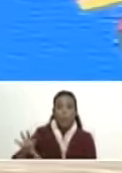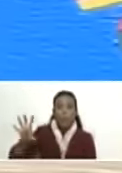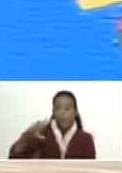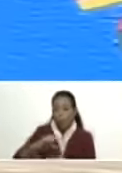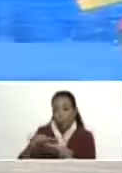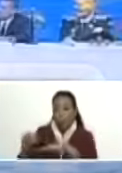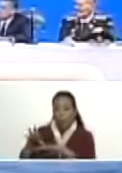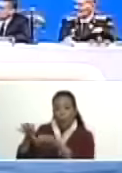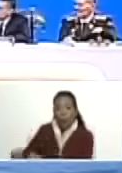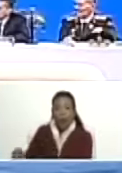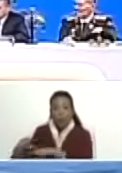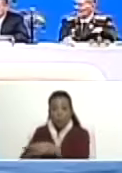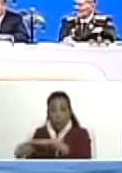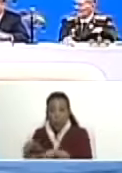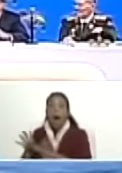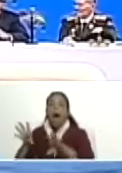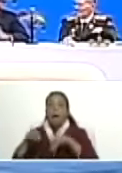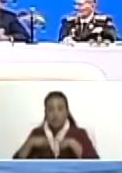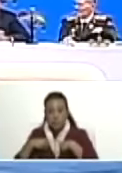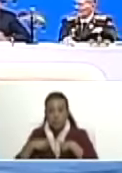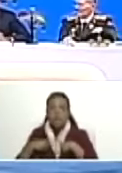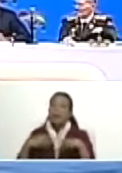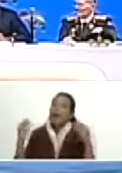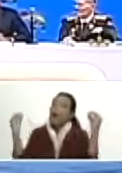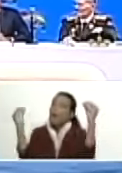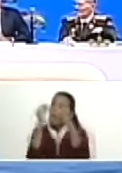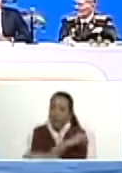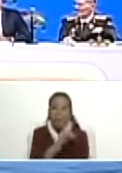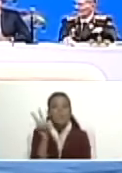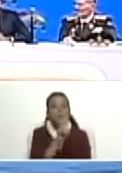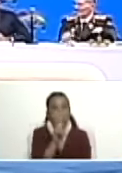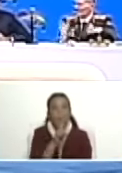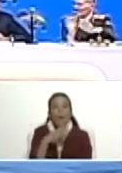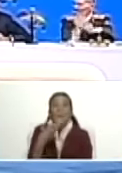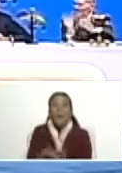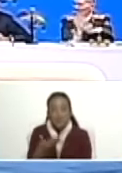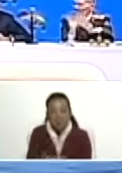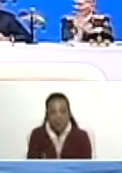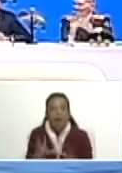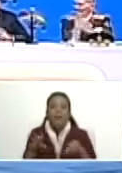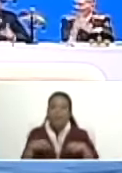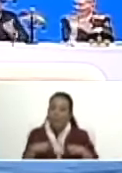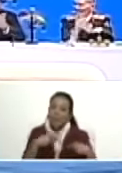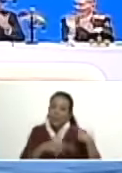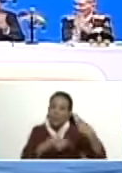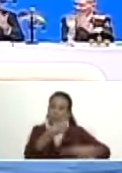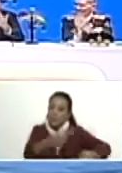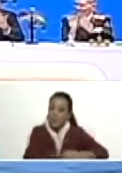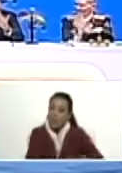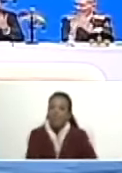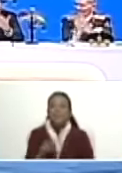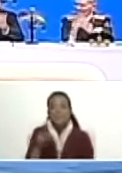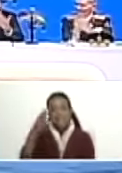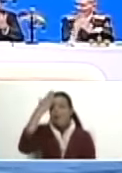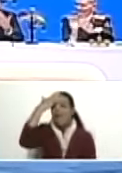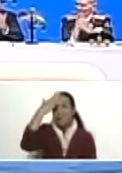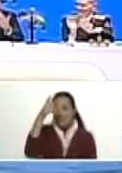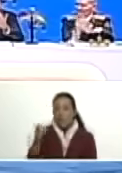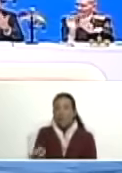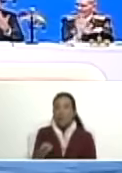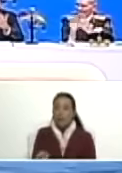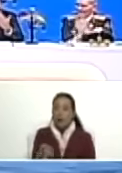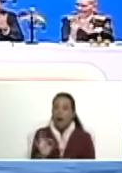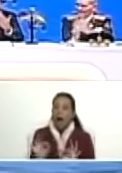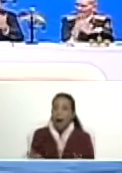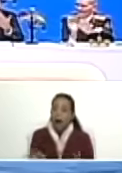Guayana Esequiba, acepta la controversia que Venezuela venía planteando durante todo el siglo XX. Es un elemento